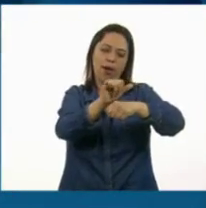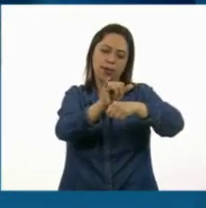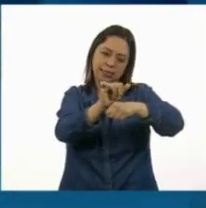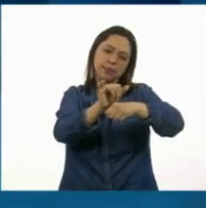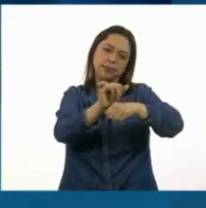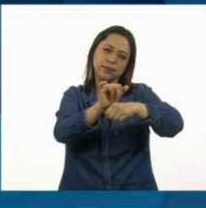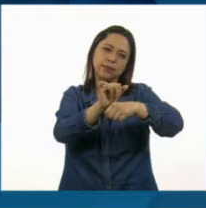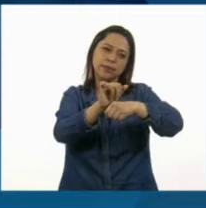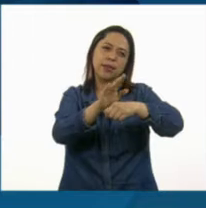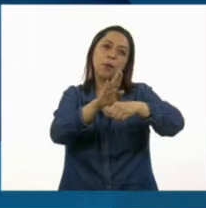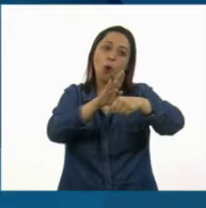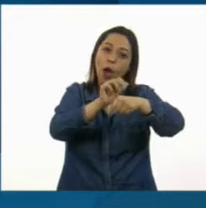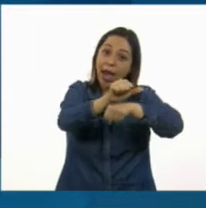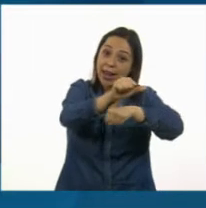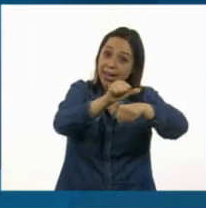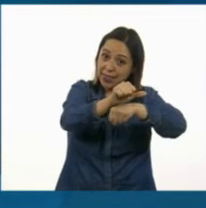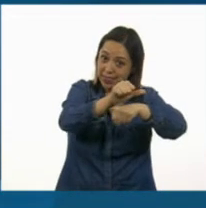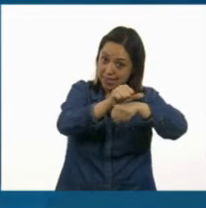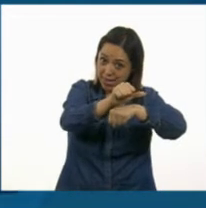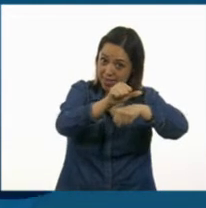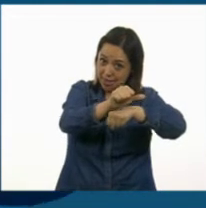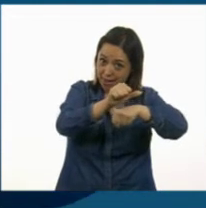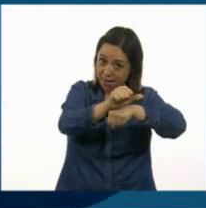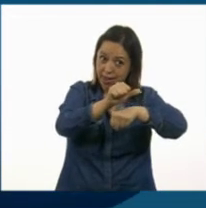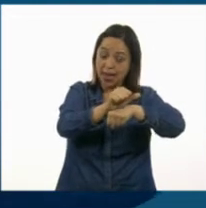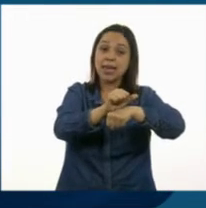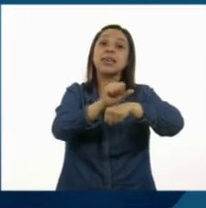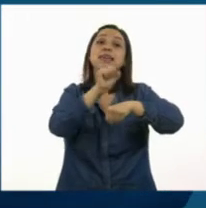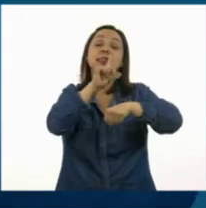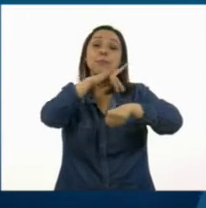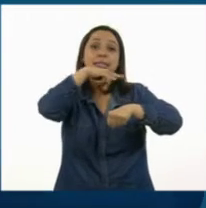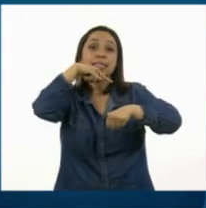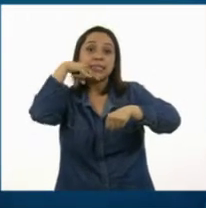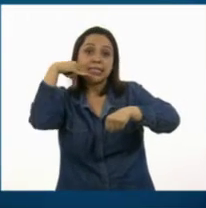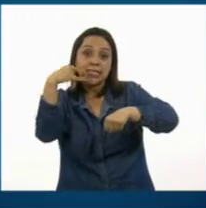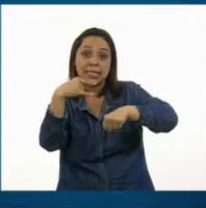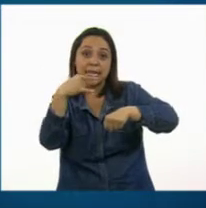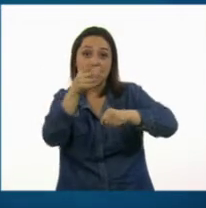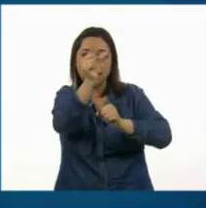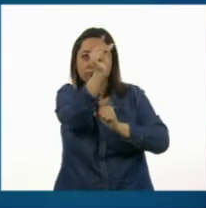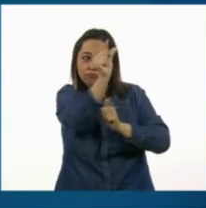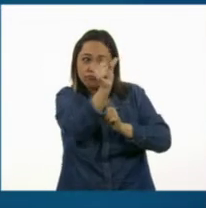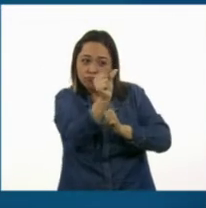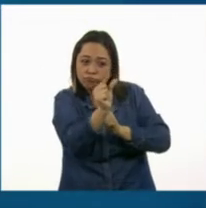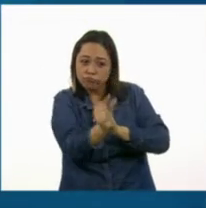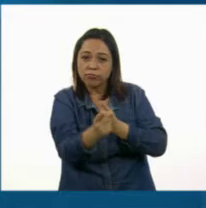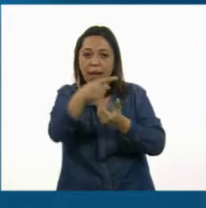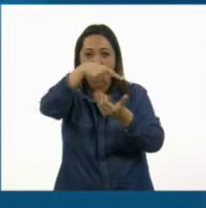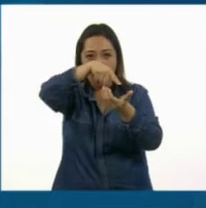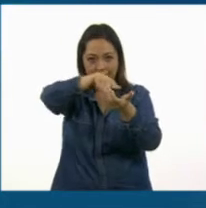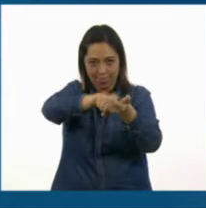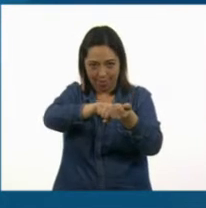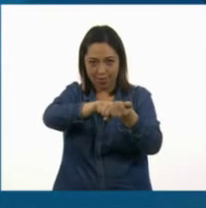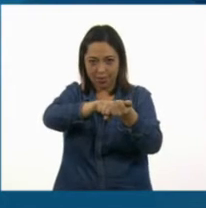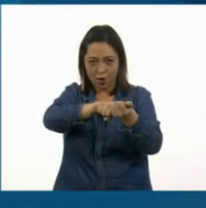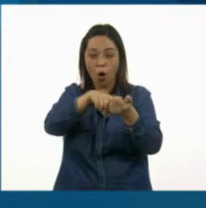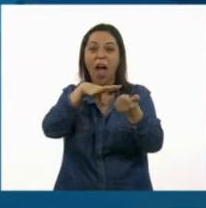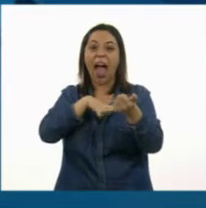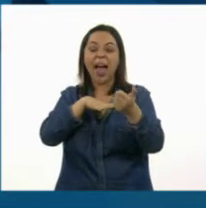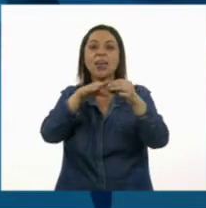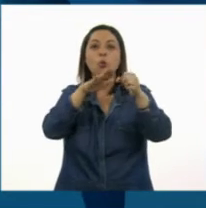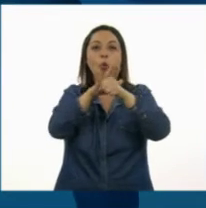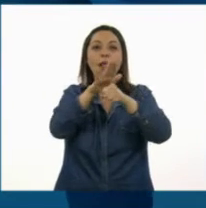Chile. Bien, es esta región de América del Sur, ahí lo ubicamos. Ahí tenemos por donde pasa precisamente